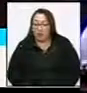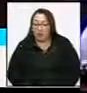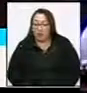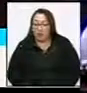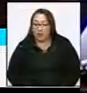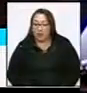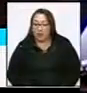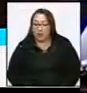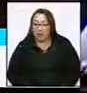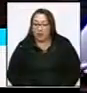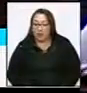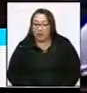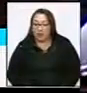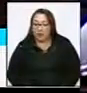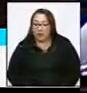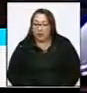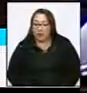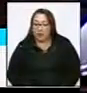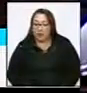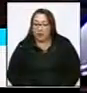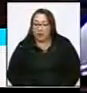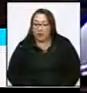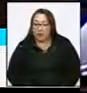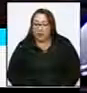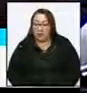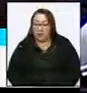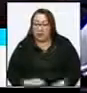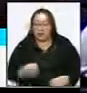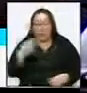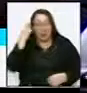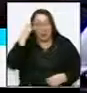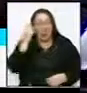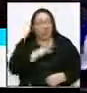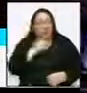confianza como parte de una política de Estado.